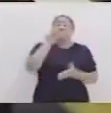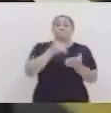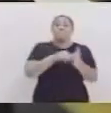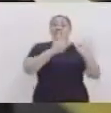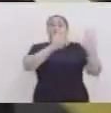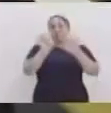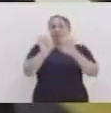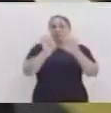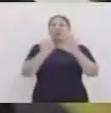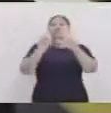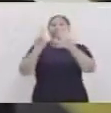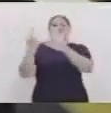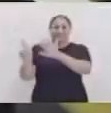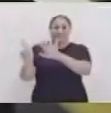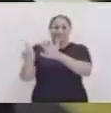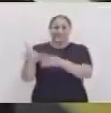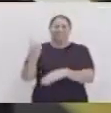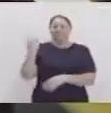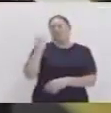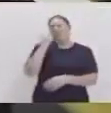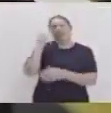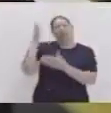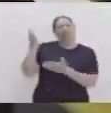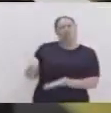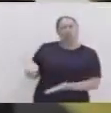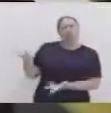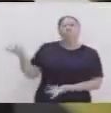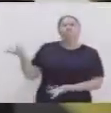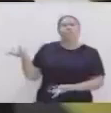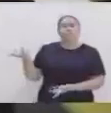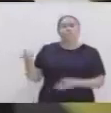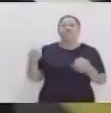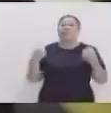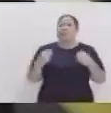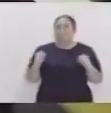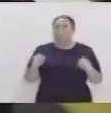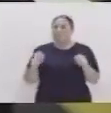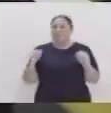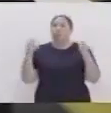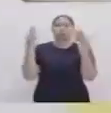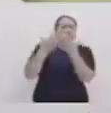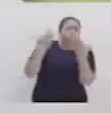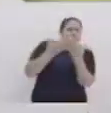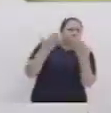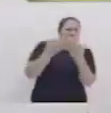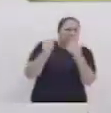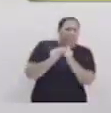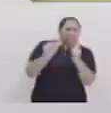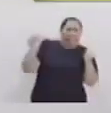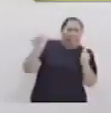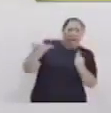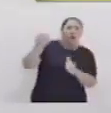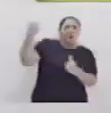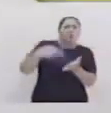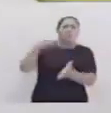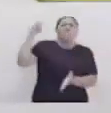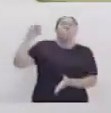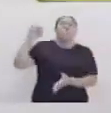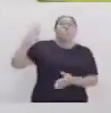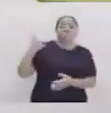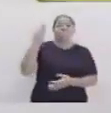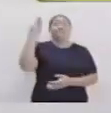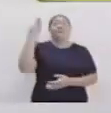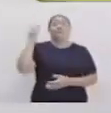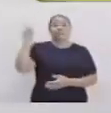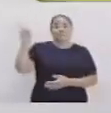1966. Ricardo Castillo realizó estudios musicales en Francia. Allá se